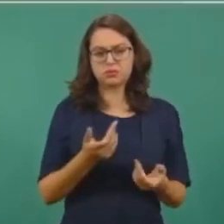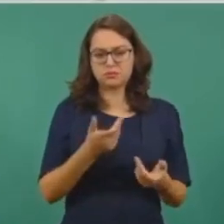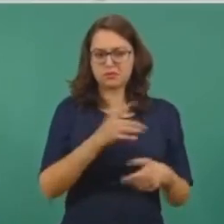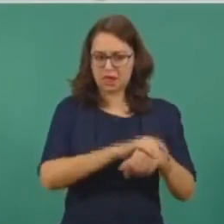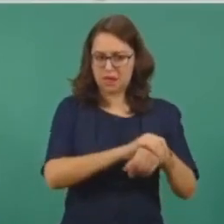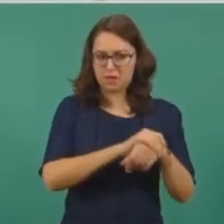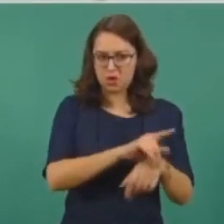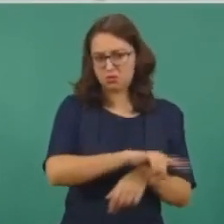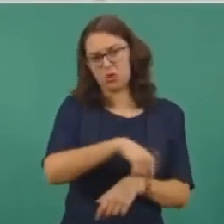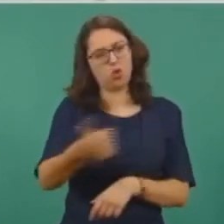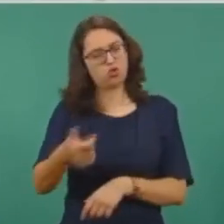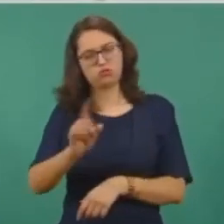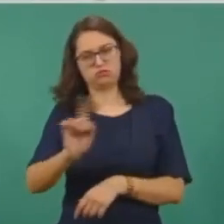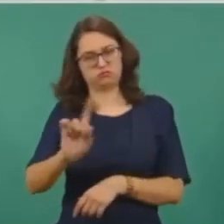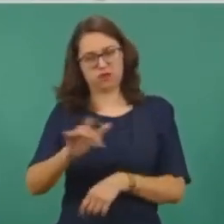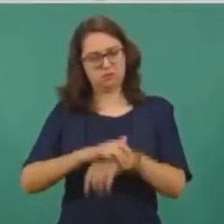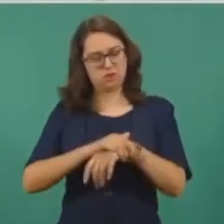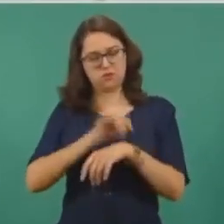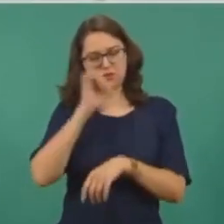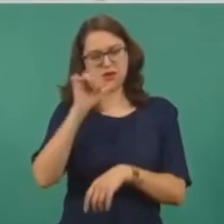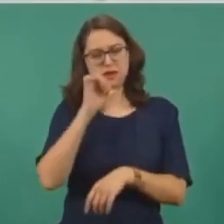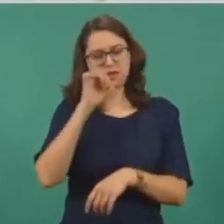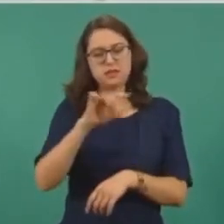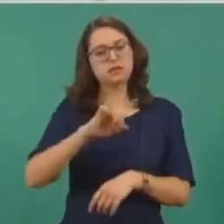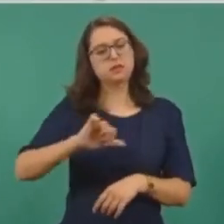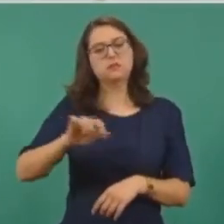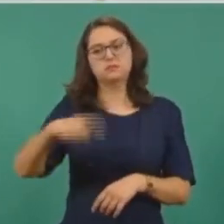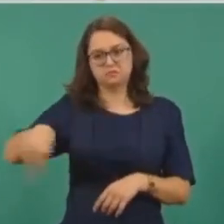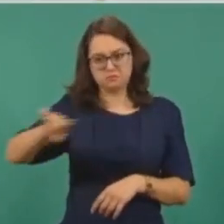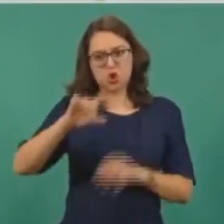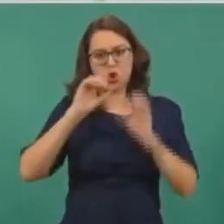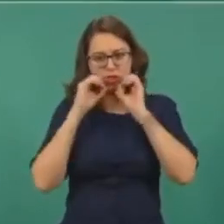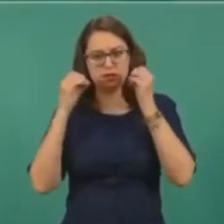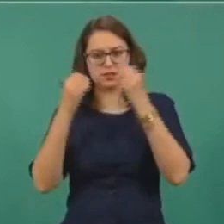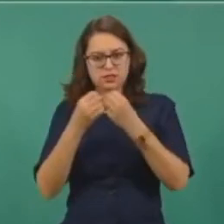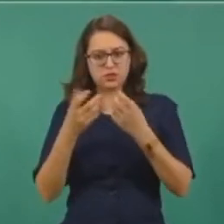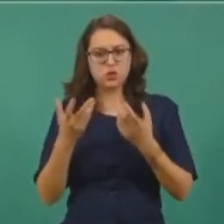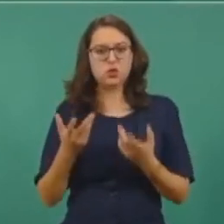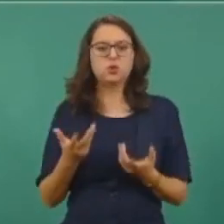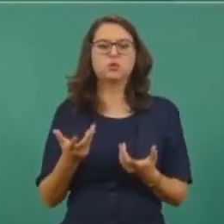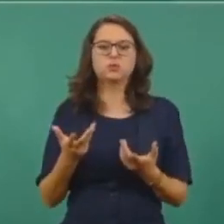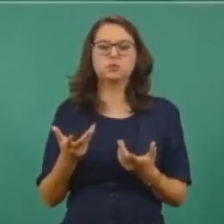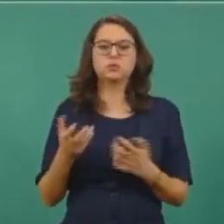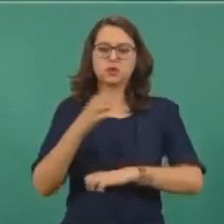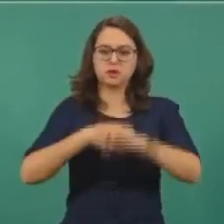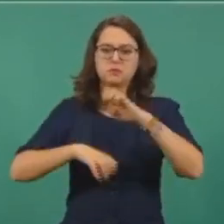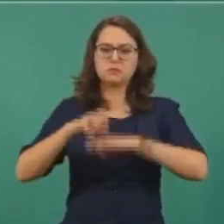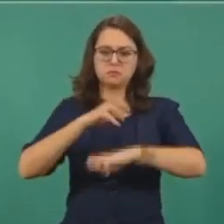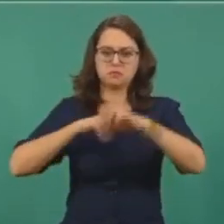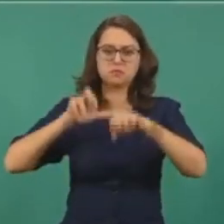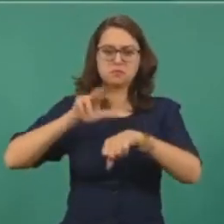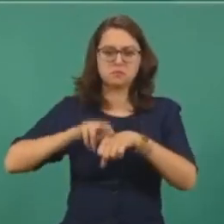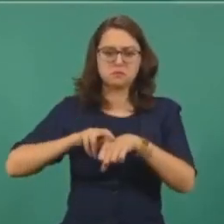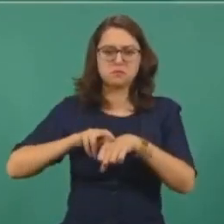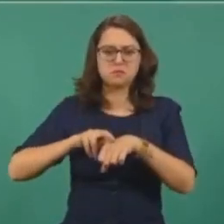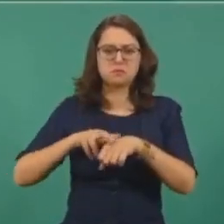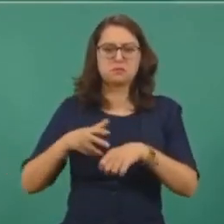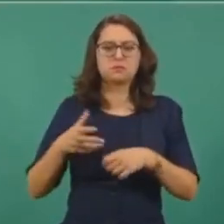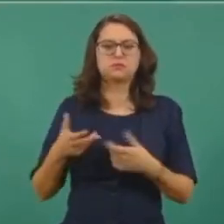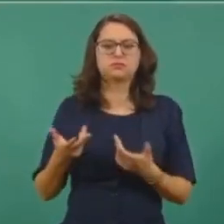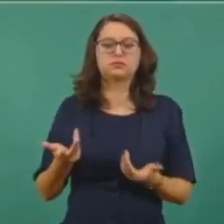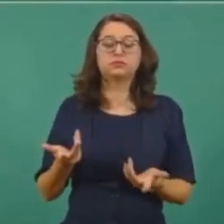empresario que tiene una organización de empresarios, porque